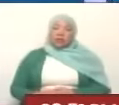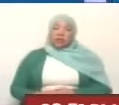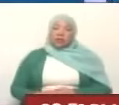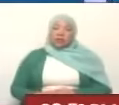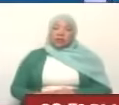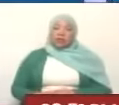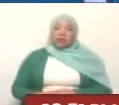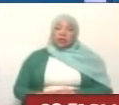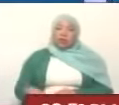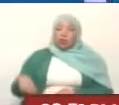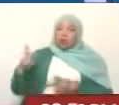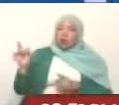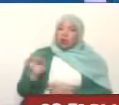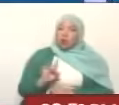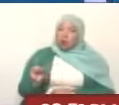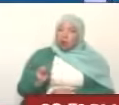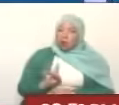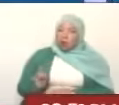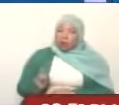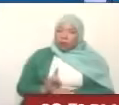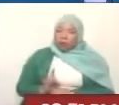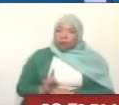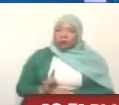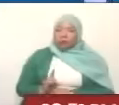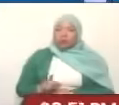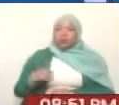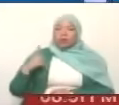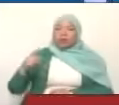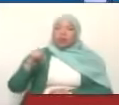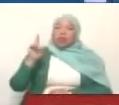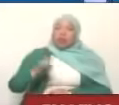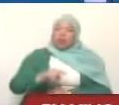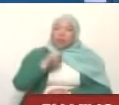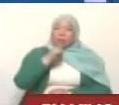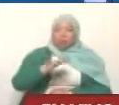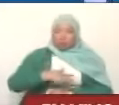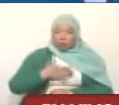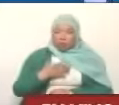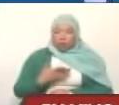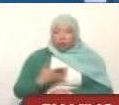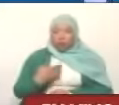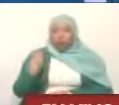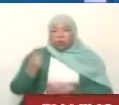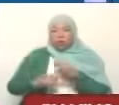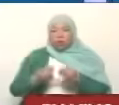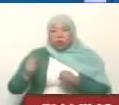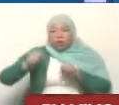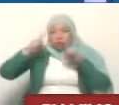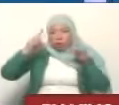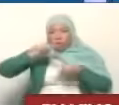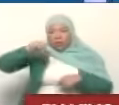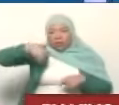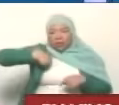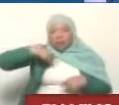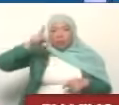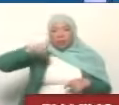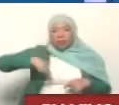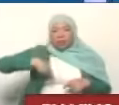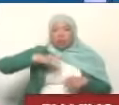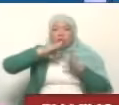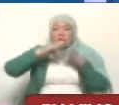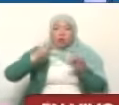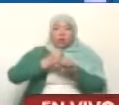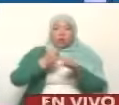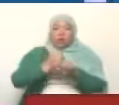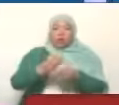en YouTube. No, no, no, no. Claro que salimos ahí también. Y vienen nuevas sorpresas ahí. Porque todo el